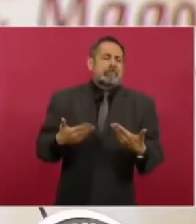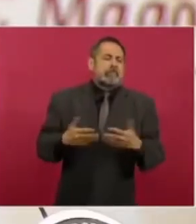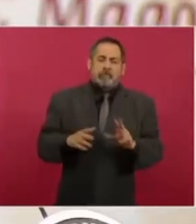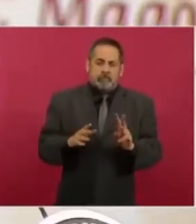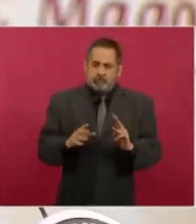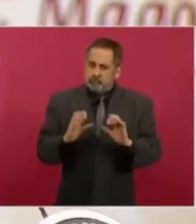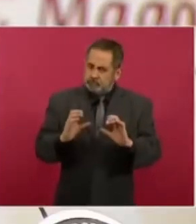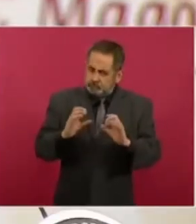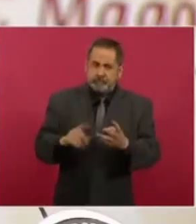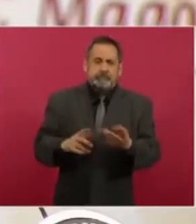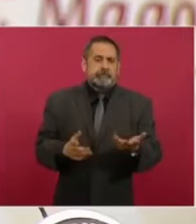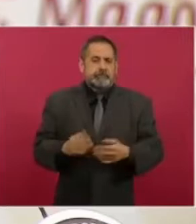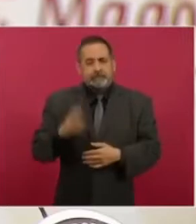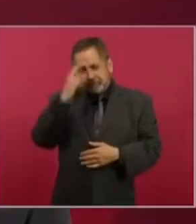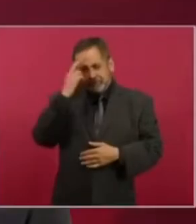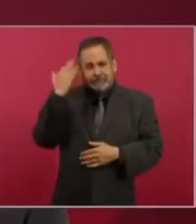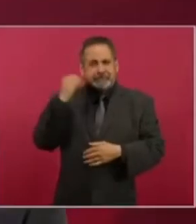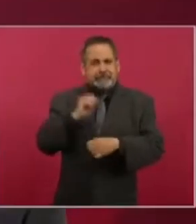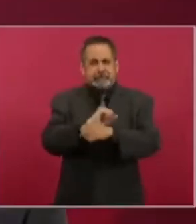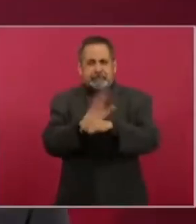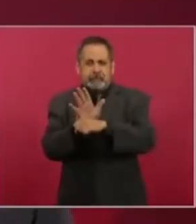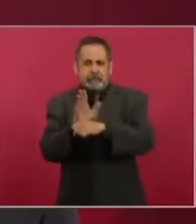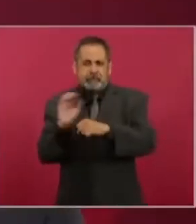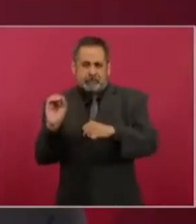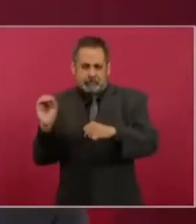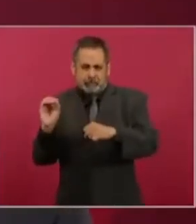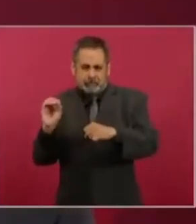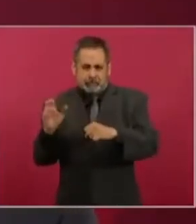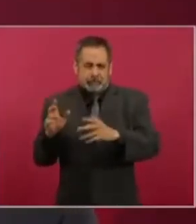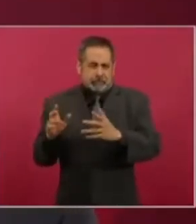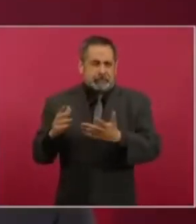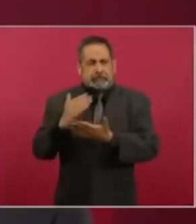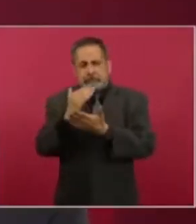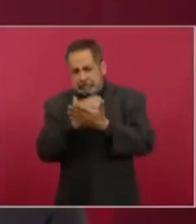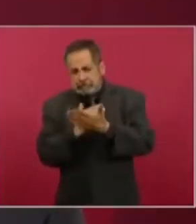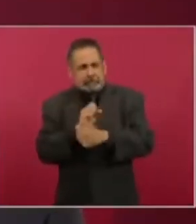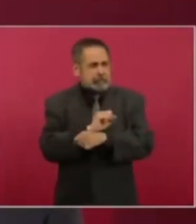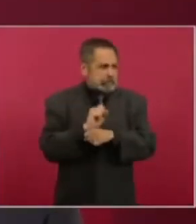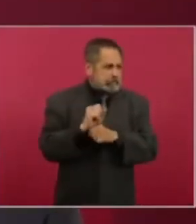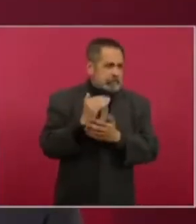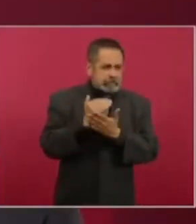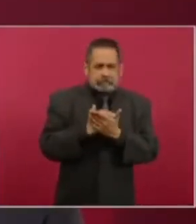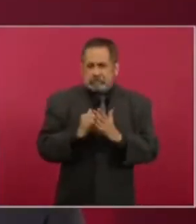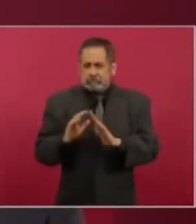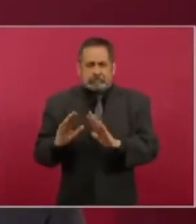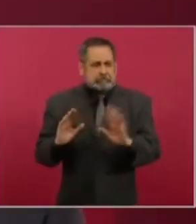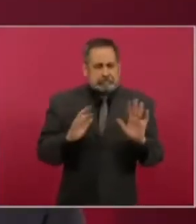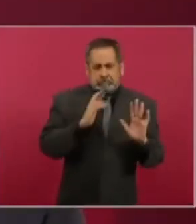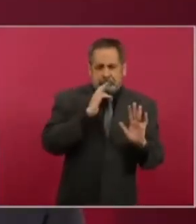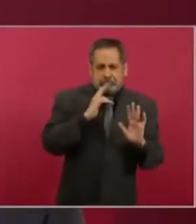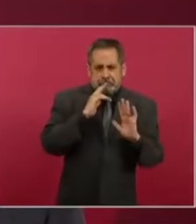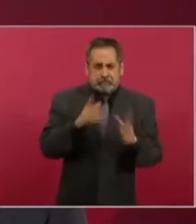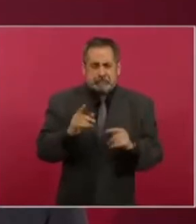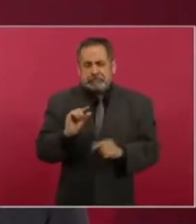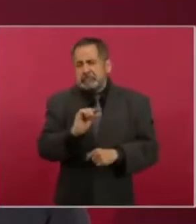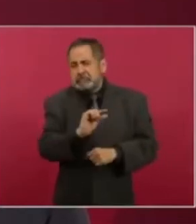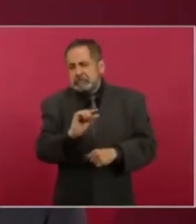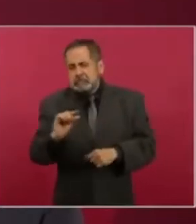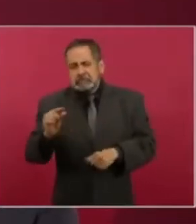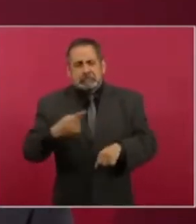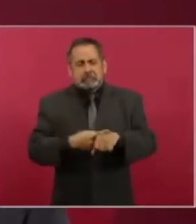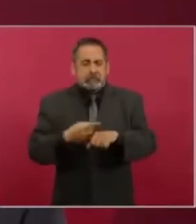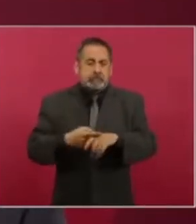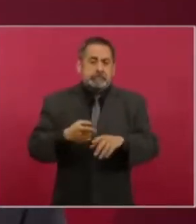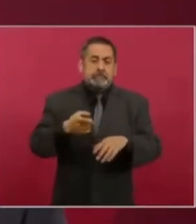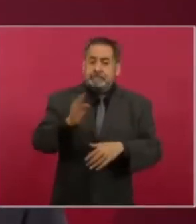una enfermedad menos grave, pero sobre todo ahorita, después de 10 semanas de reducción de la epidemia a niveles mínimos, es